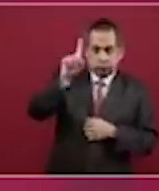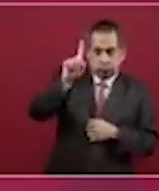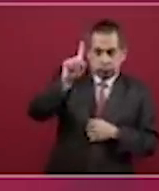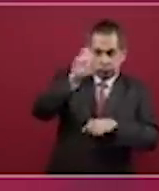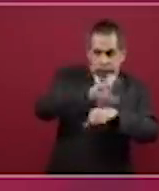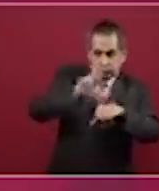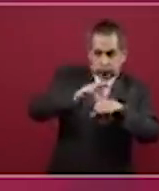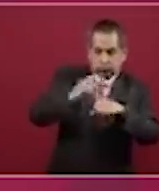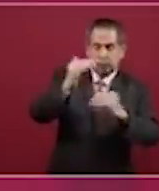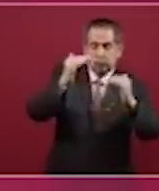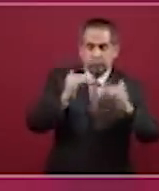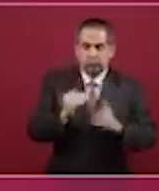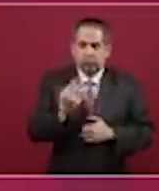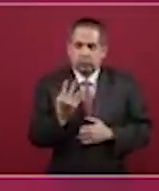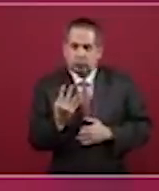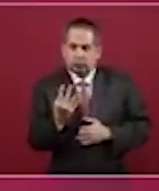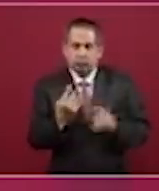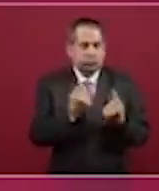cuatro.